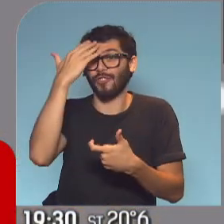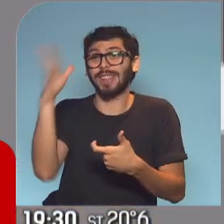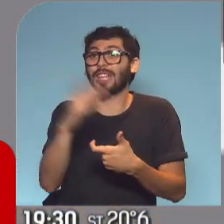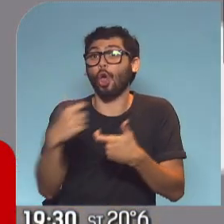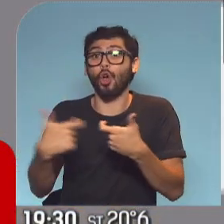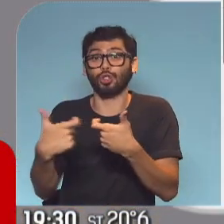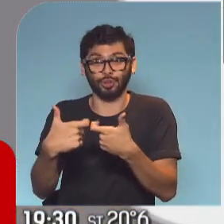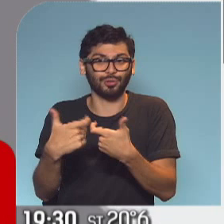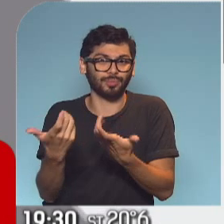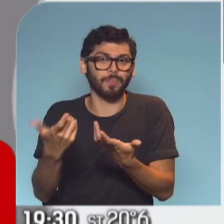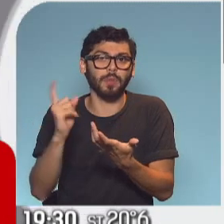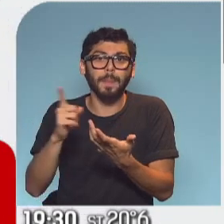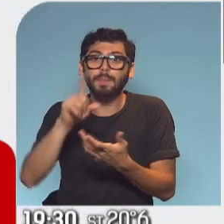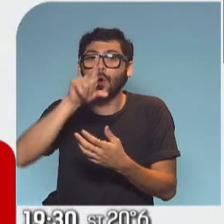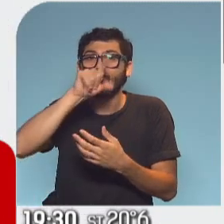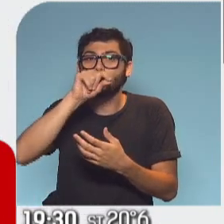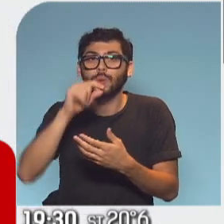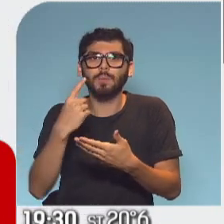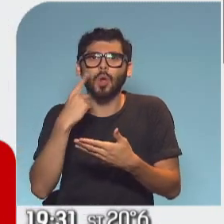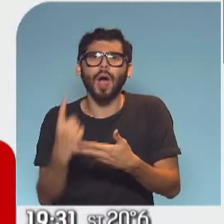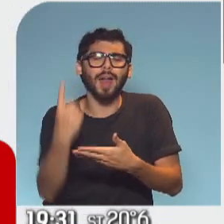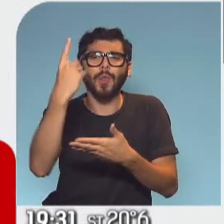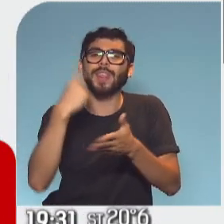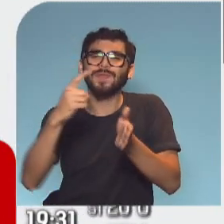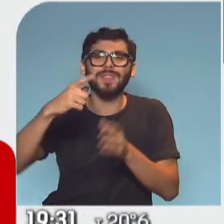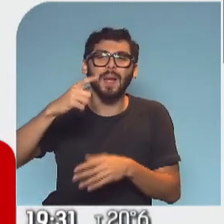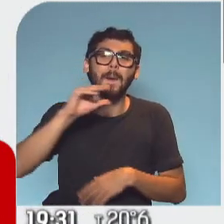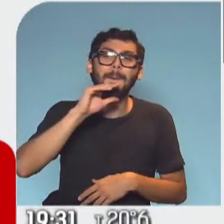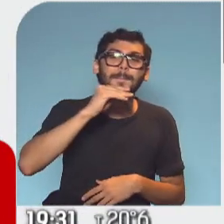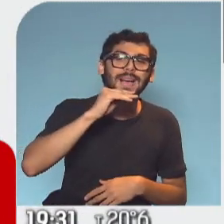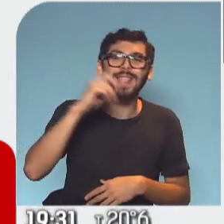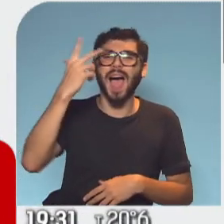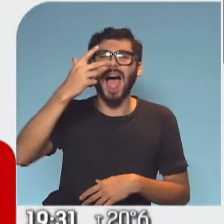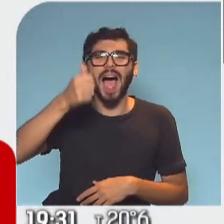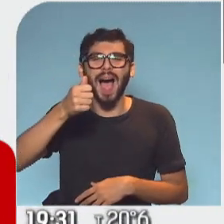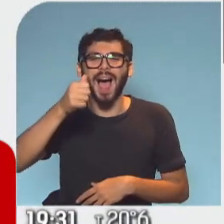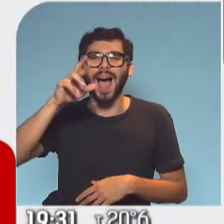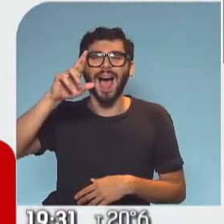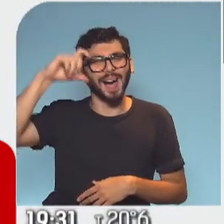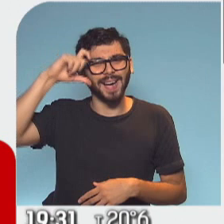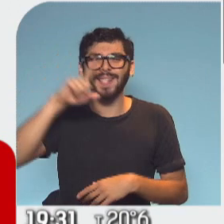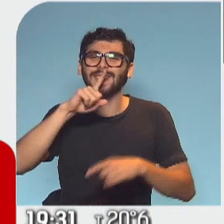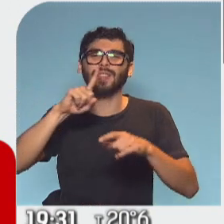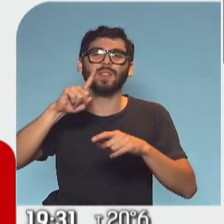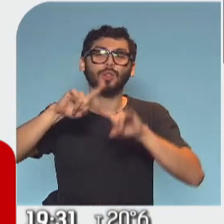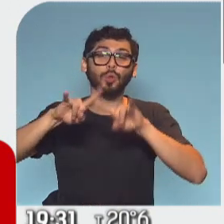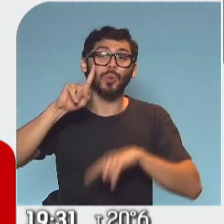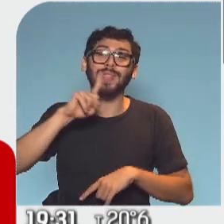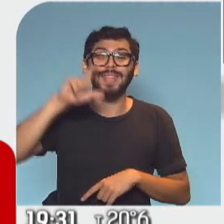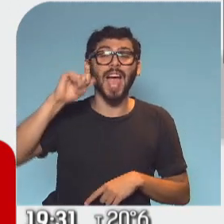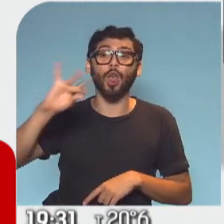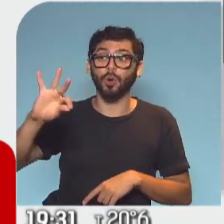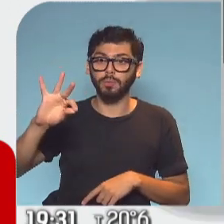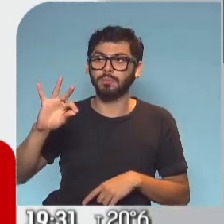Todos, ahí lo vemos, es el mismo tuit, pero ves que arriba ese destacado dice Sergio Massa ha retuiteado, bueno, está la información que tenemos es que está